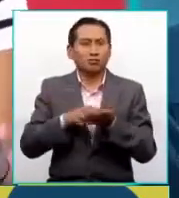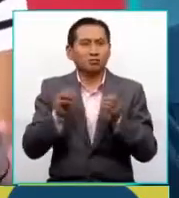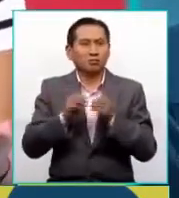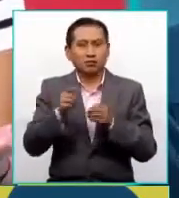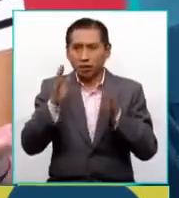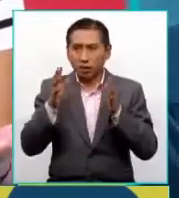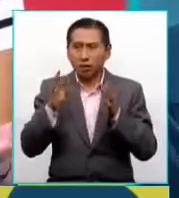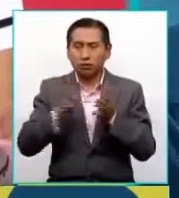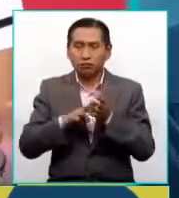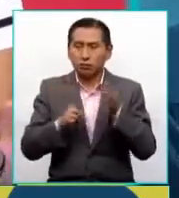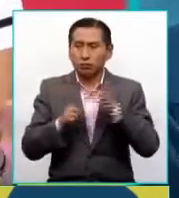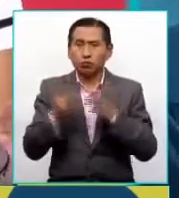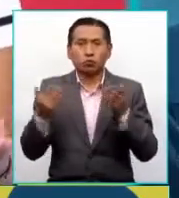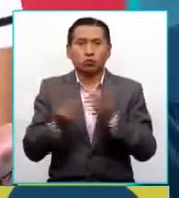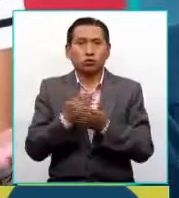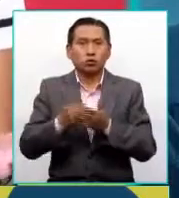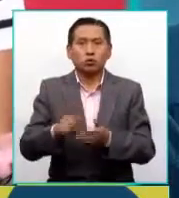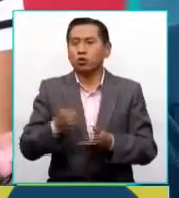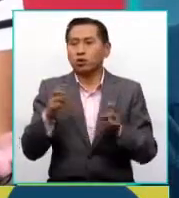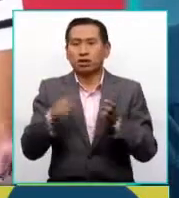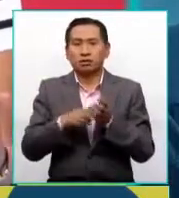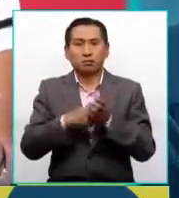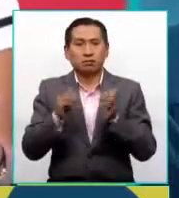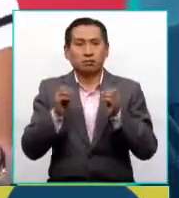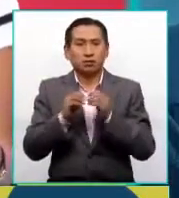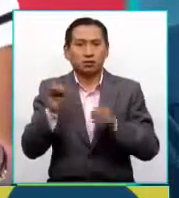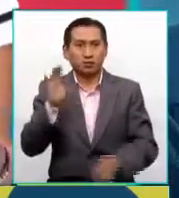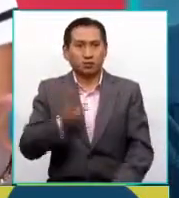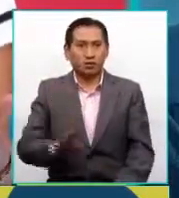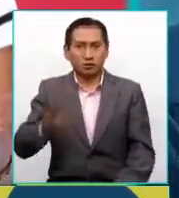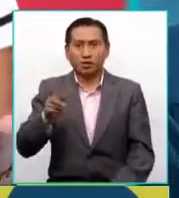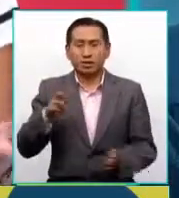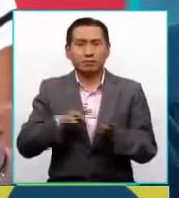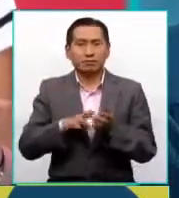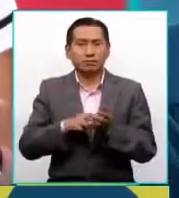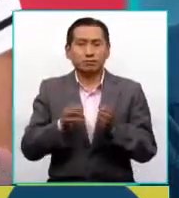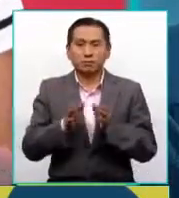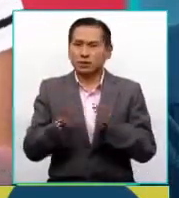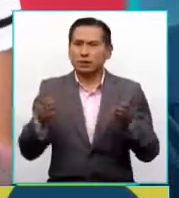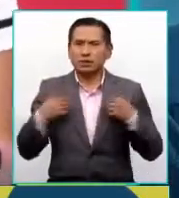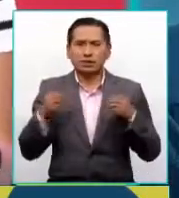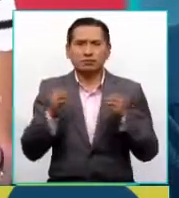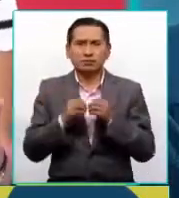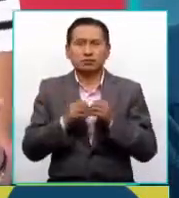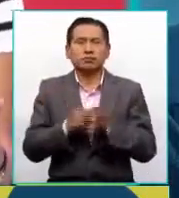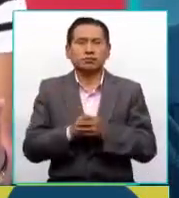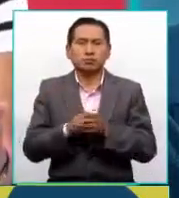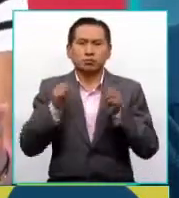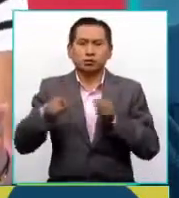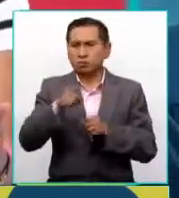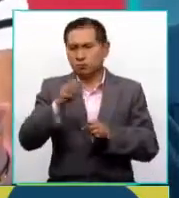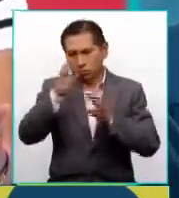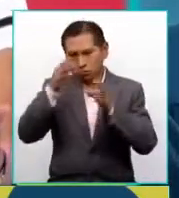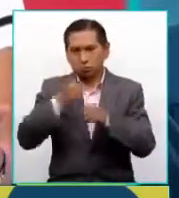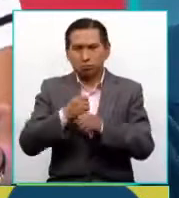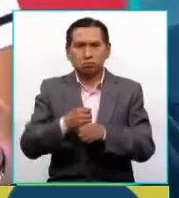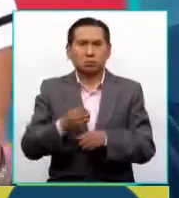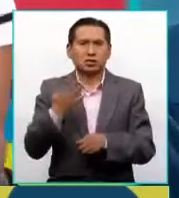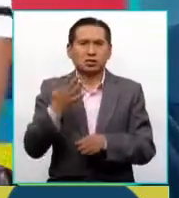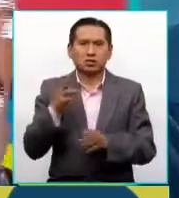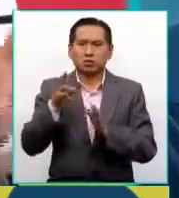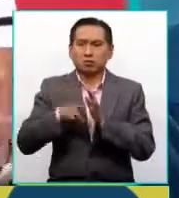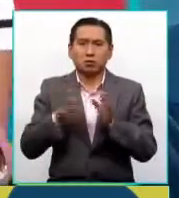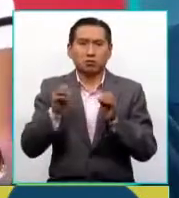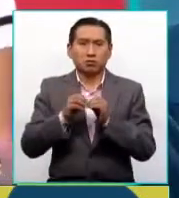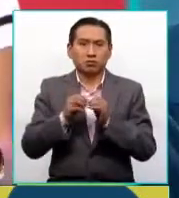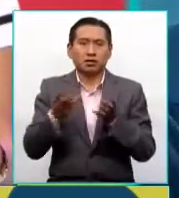ir redescubriendo otras facetas de nuestro país, que es realmente amplísimo. Daría para que puedas crear unos 5 discos más